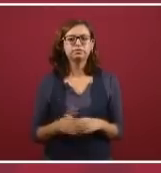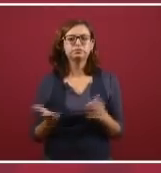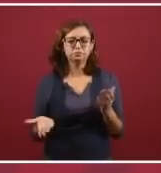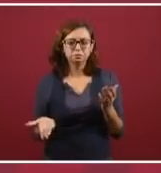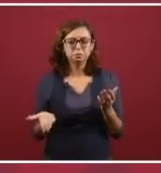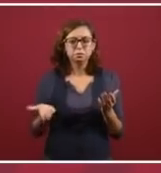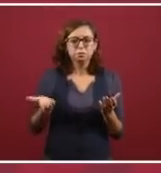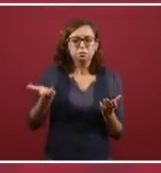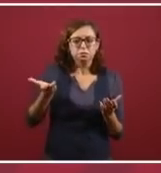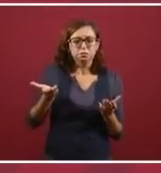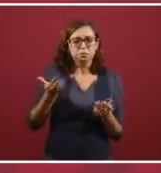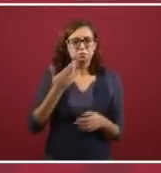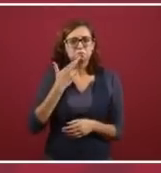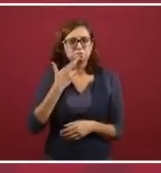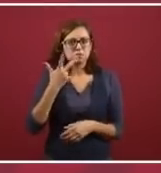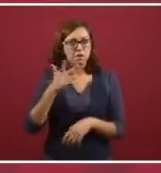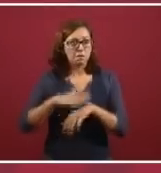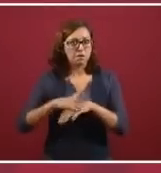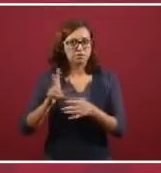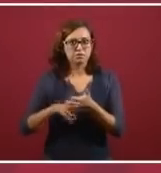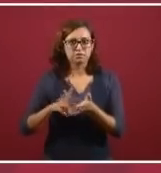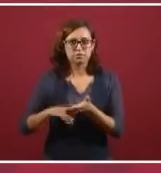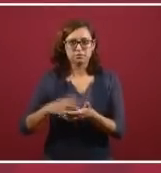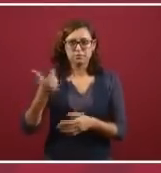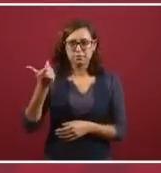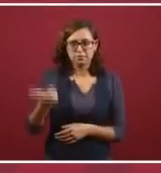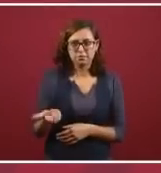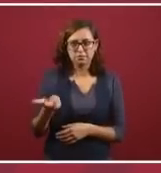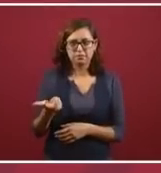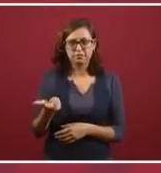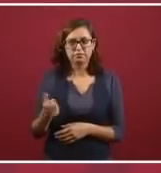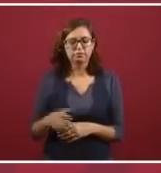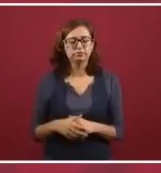mejoró el peso, fue de las